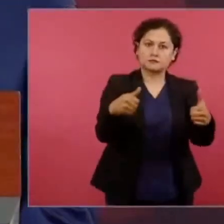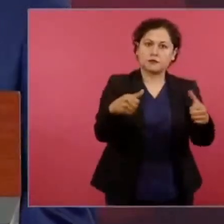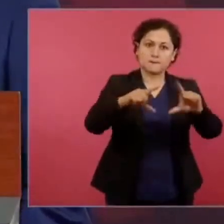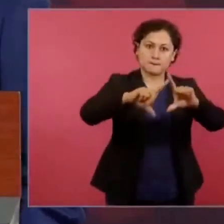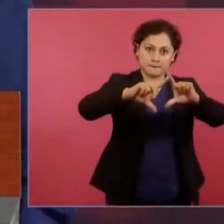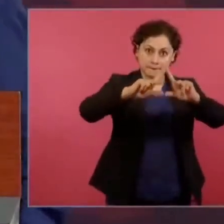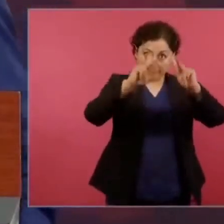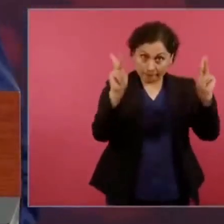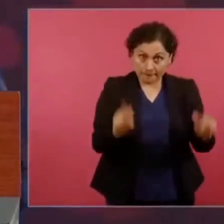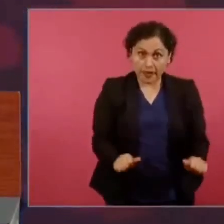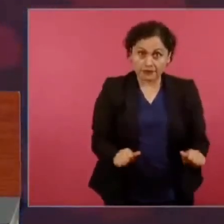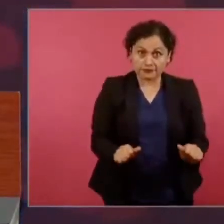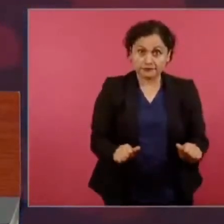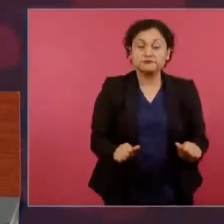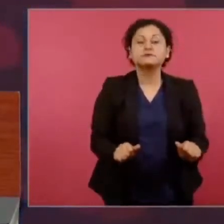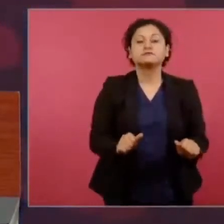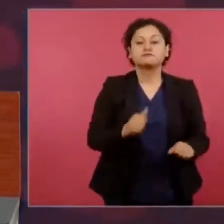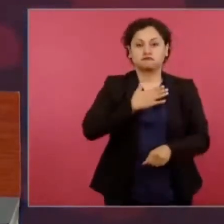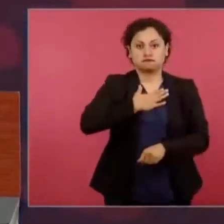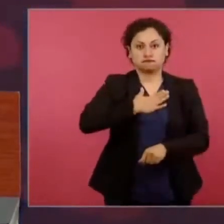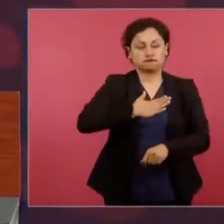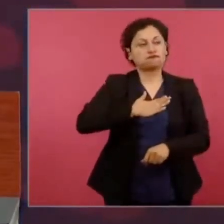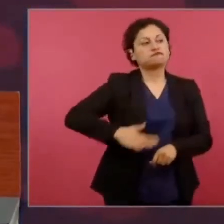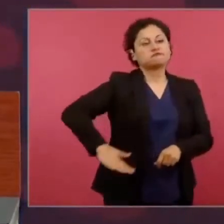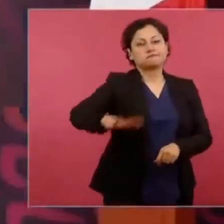Por razones humanitarias,